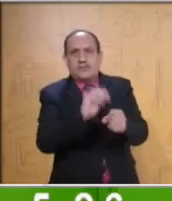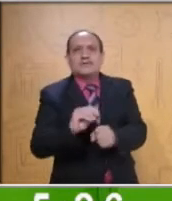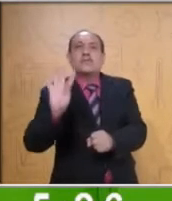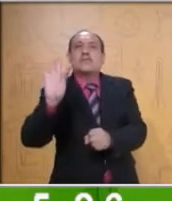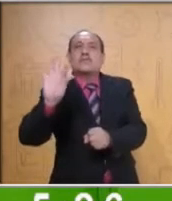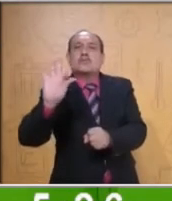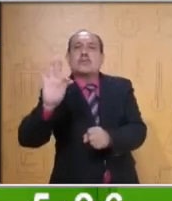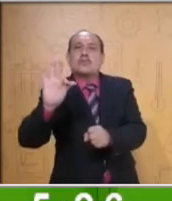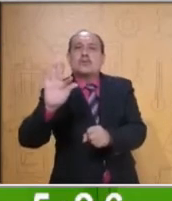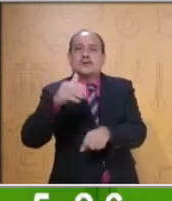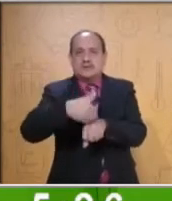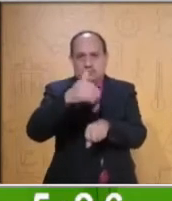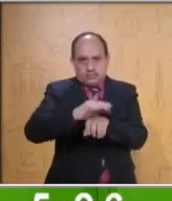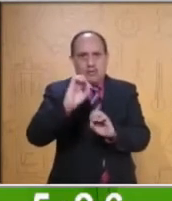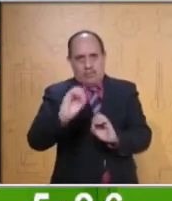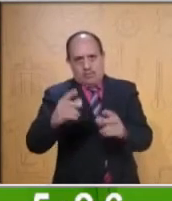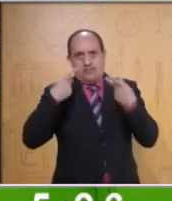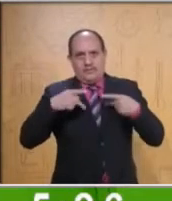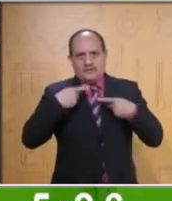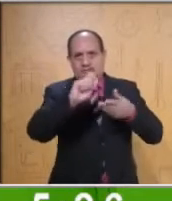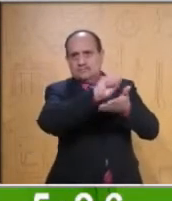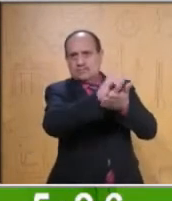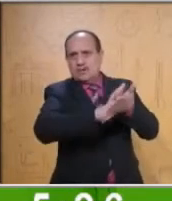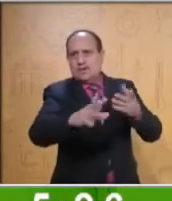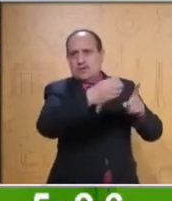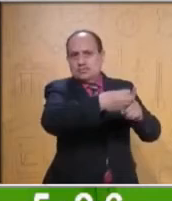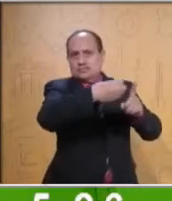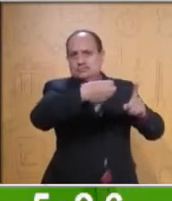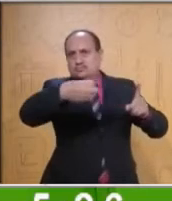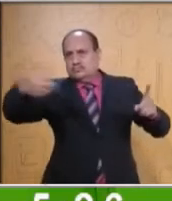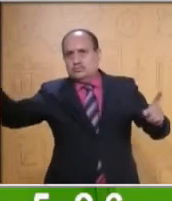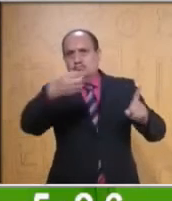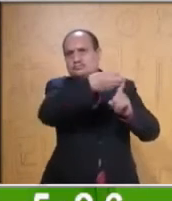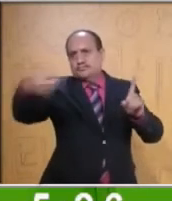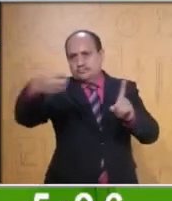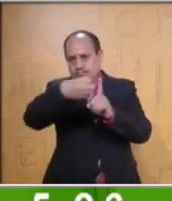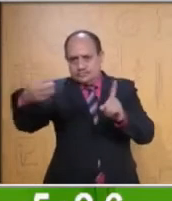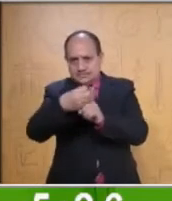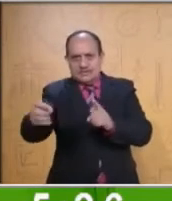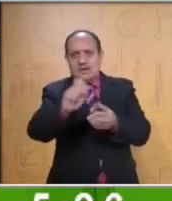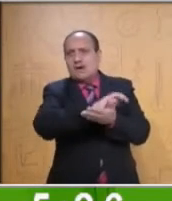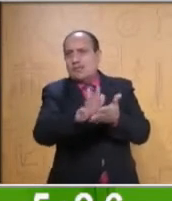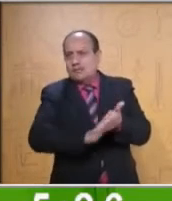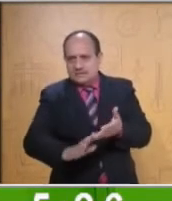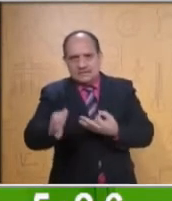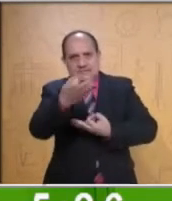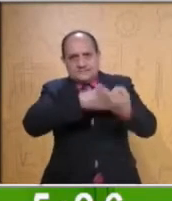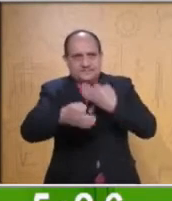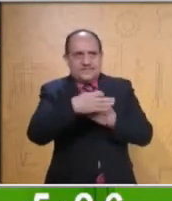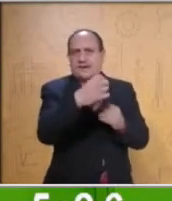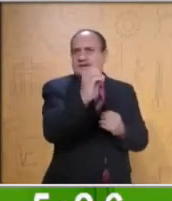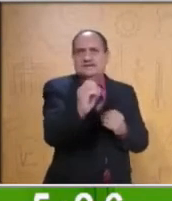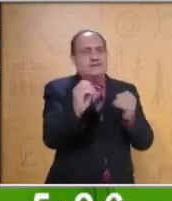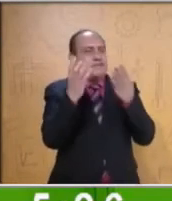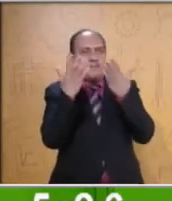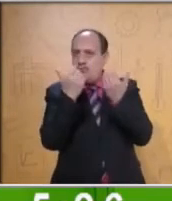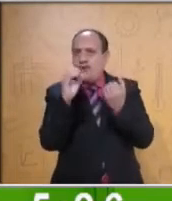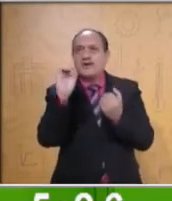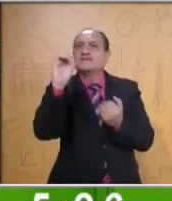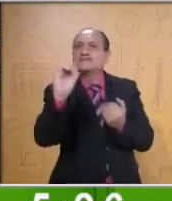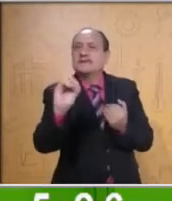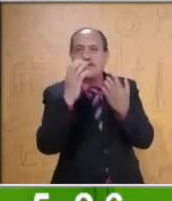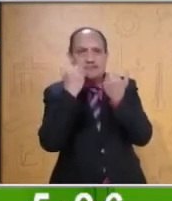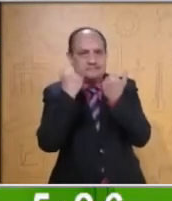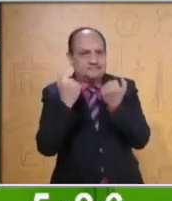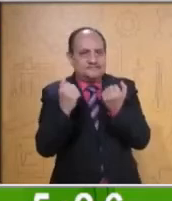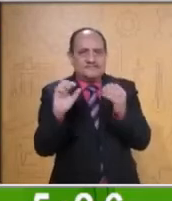cantidades en el pizarrón y estoy anotando todas y cada una. No está el 0 porque no lo necesito, porque